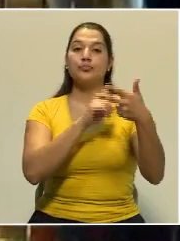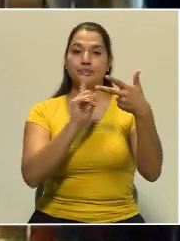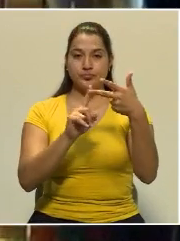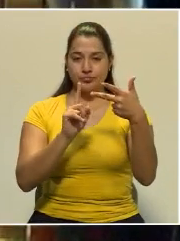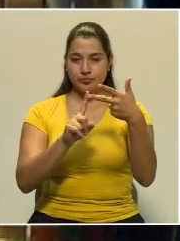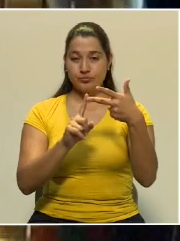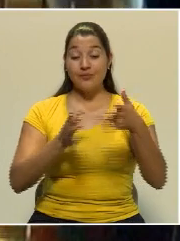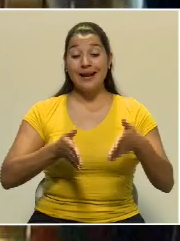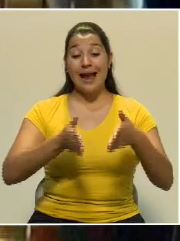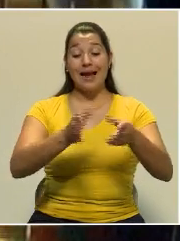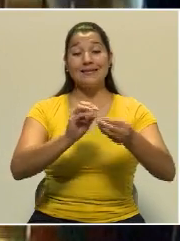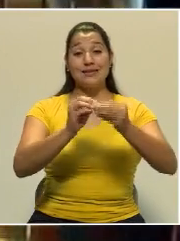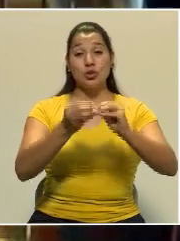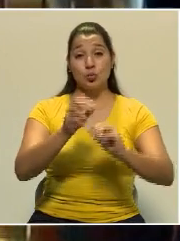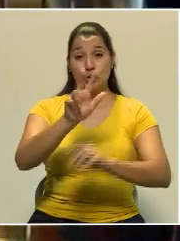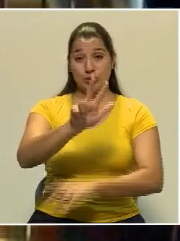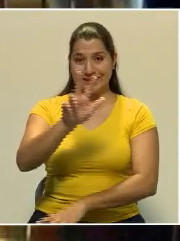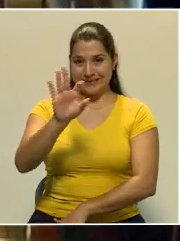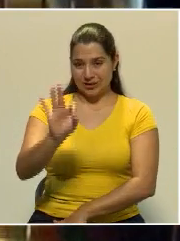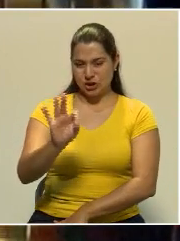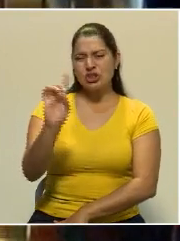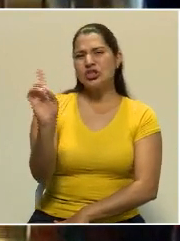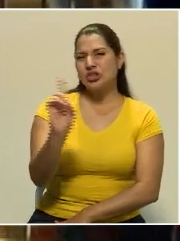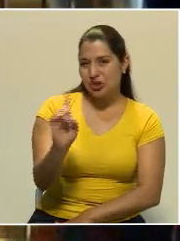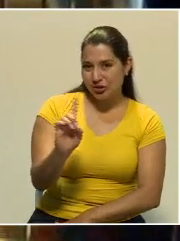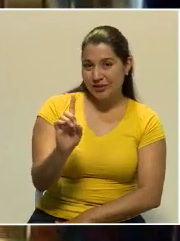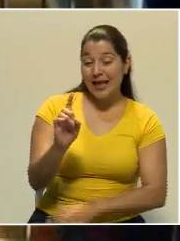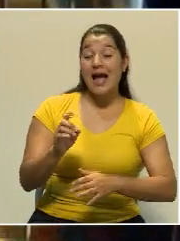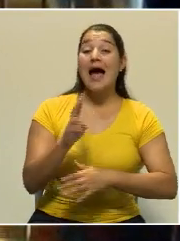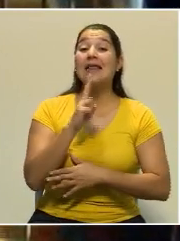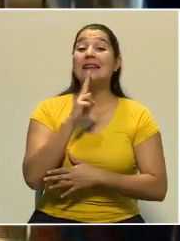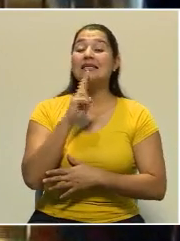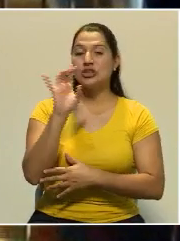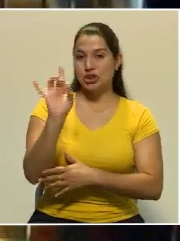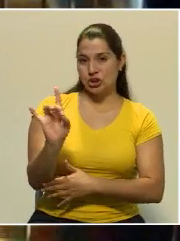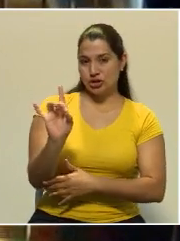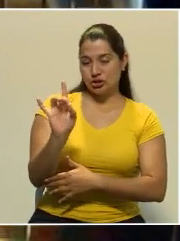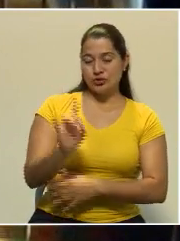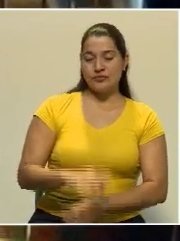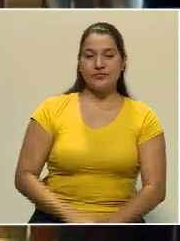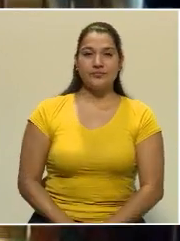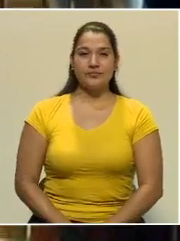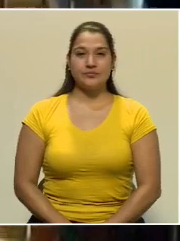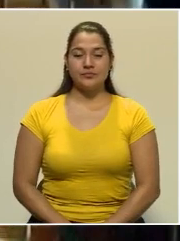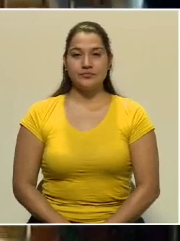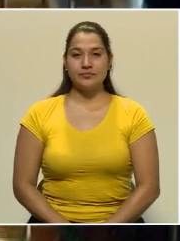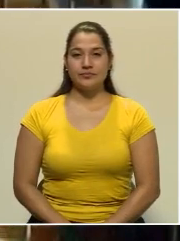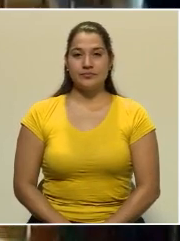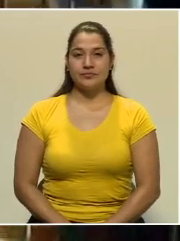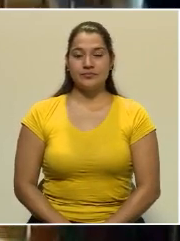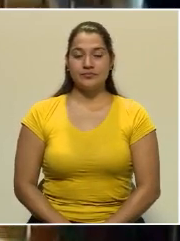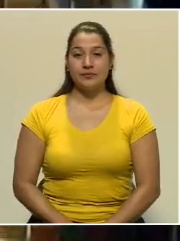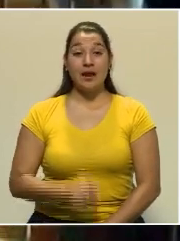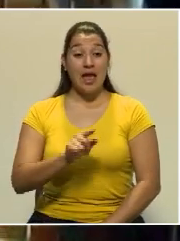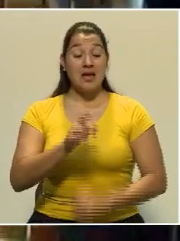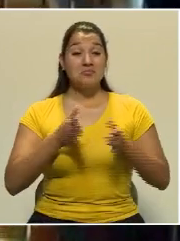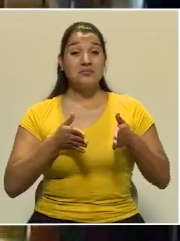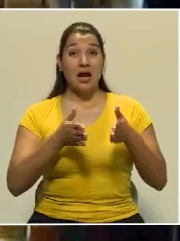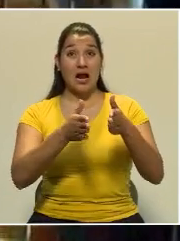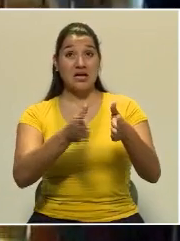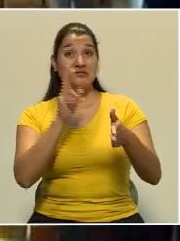ahora a la Ruta 39 por el sector de Atillo 8 en circunvalación. La ruta